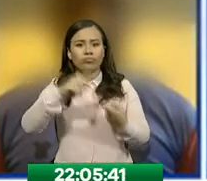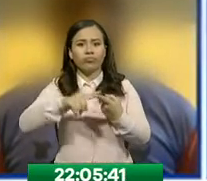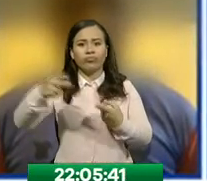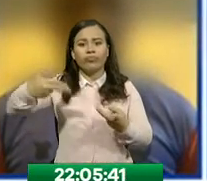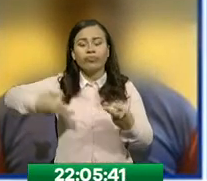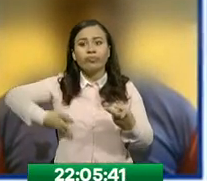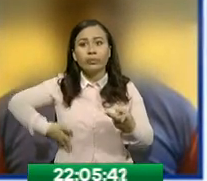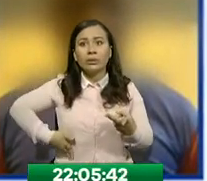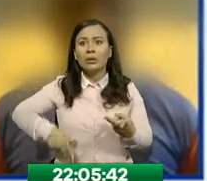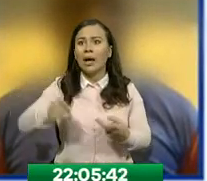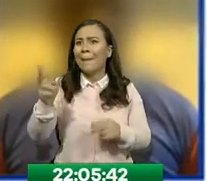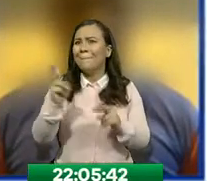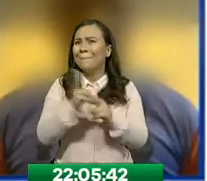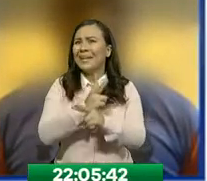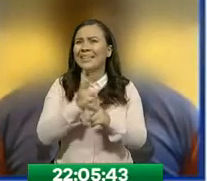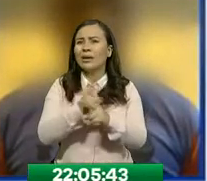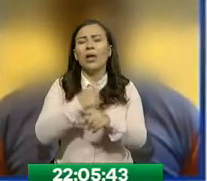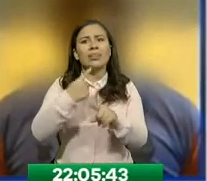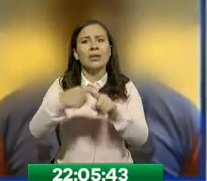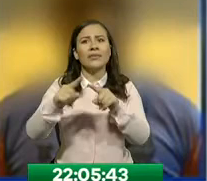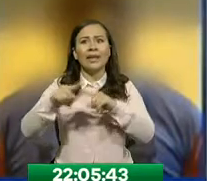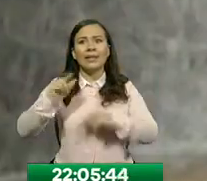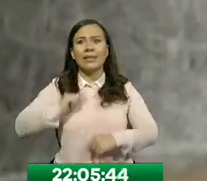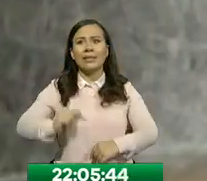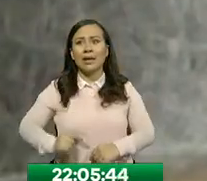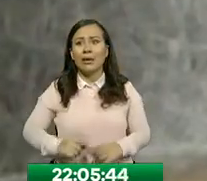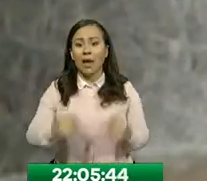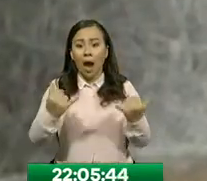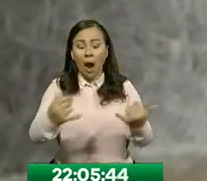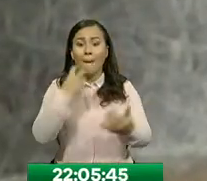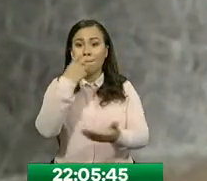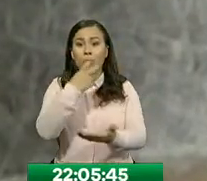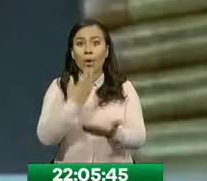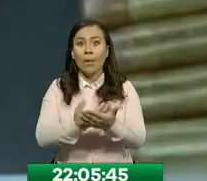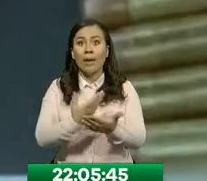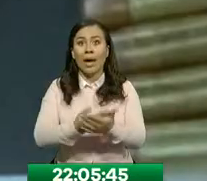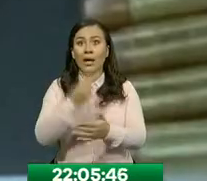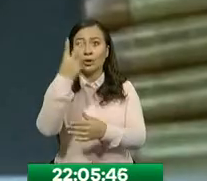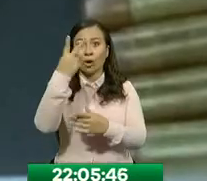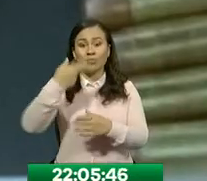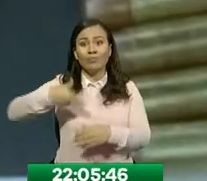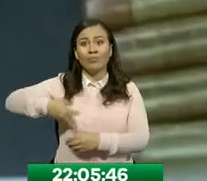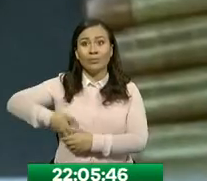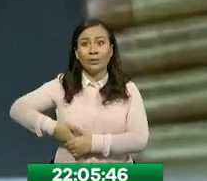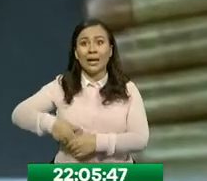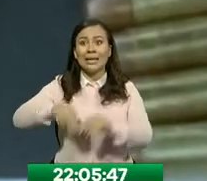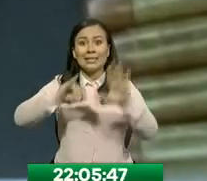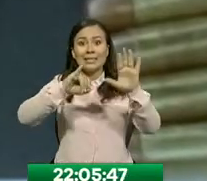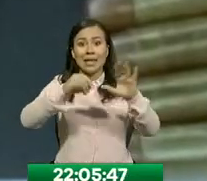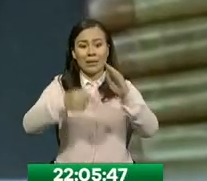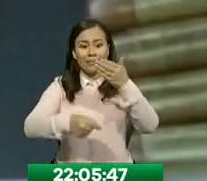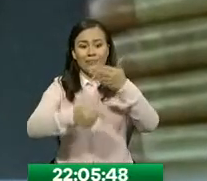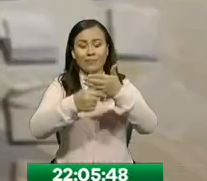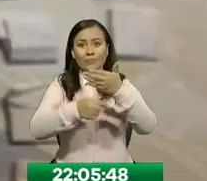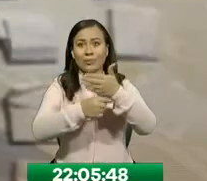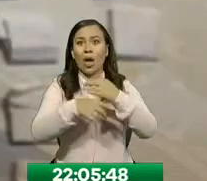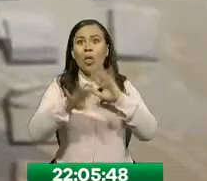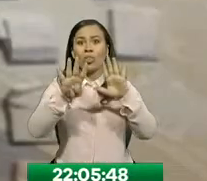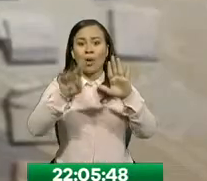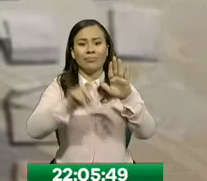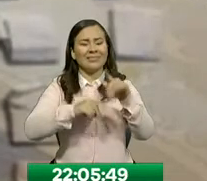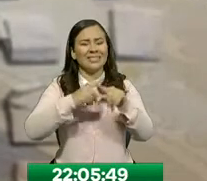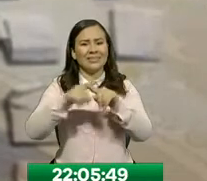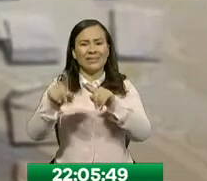calificado y por otros delitos más. Se tiene como evidencia dos armas de fuego, 6 municiones, 9 terminales